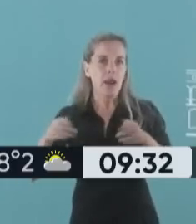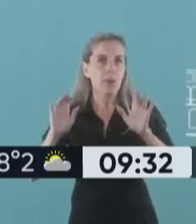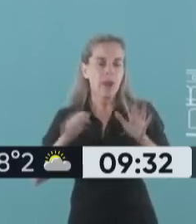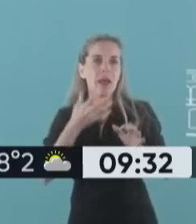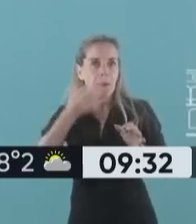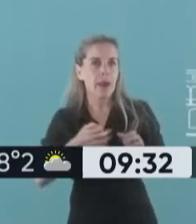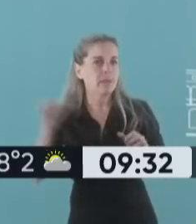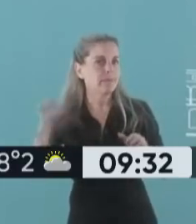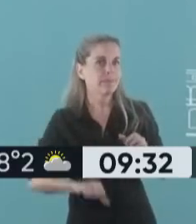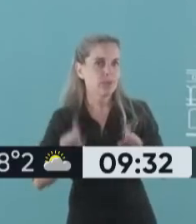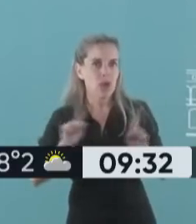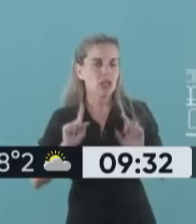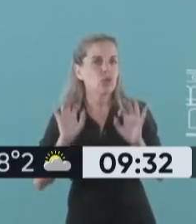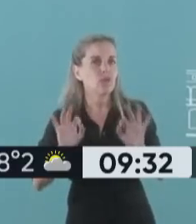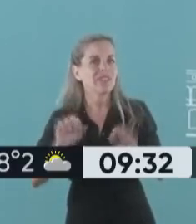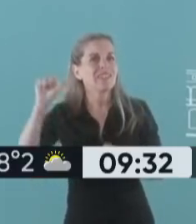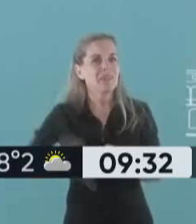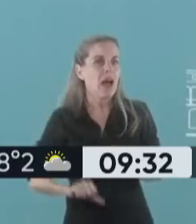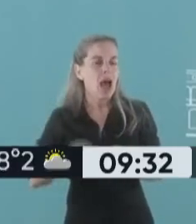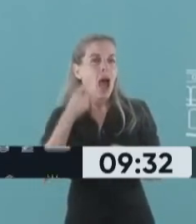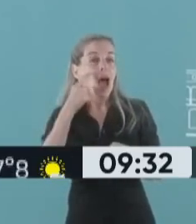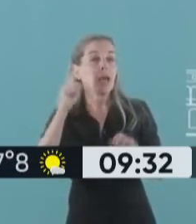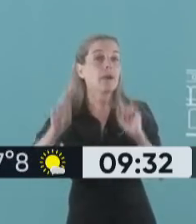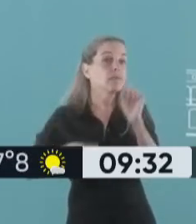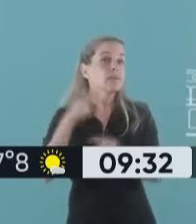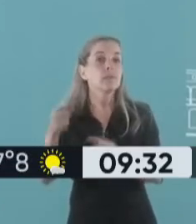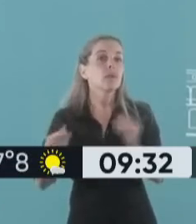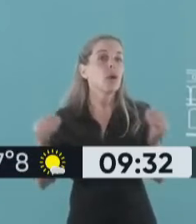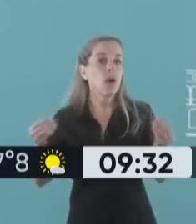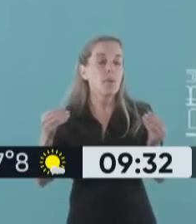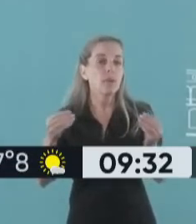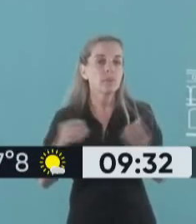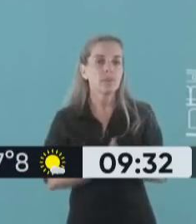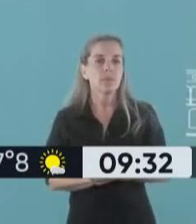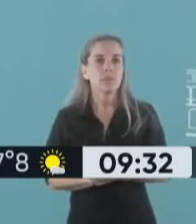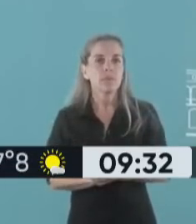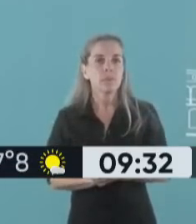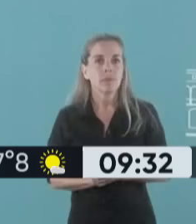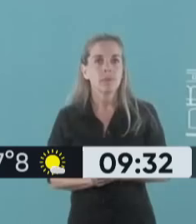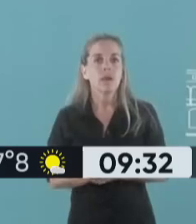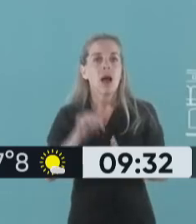no alcanza, con lo cual evidentemente hay que ver cómo confluyen el resto de las variables,